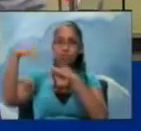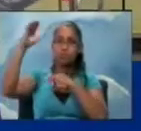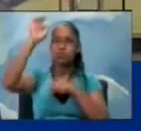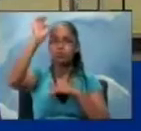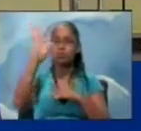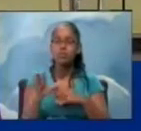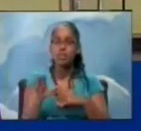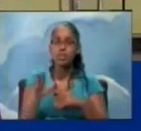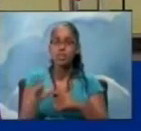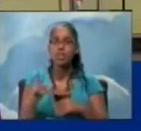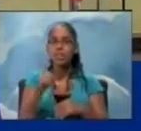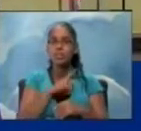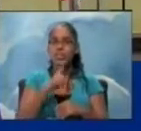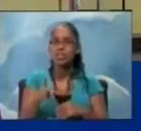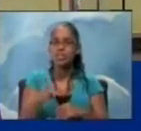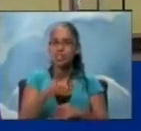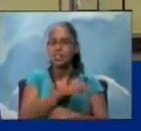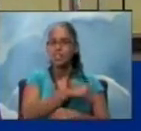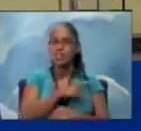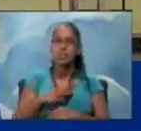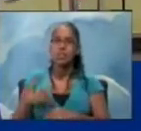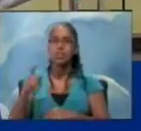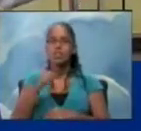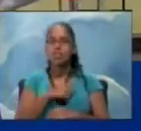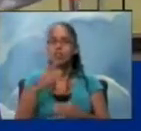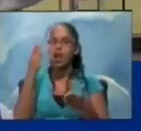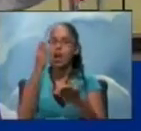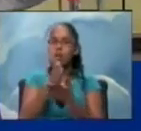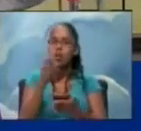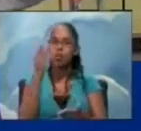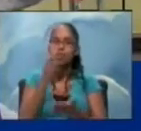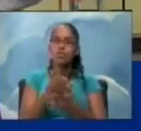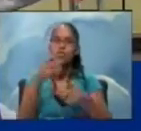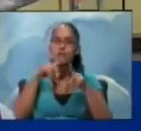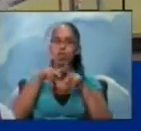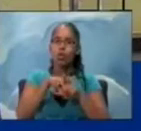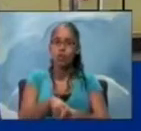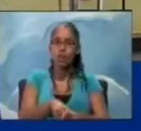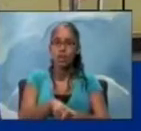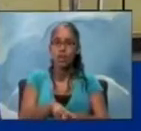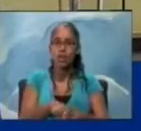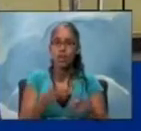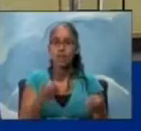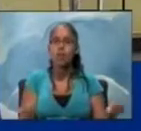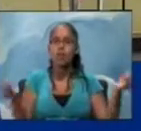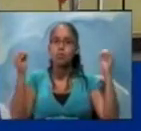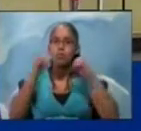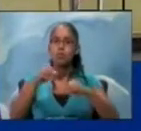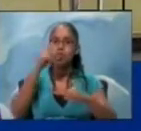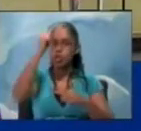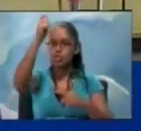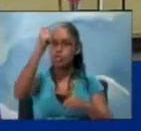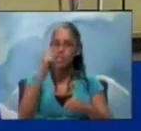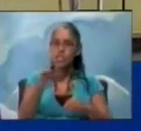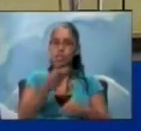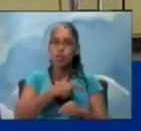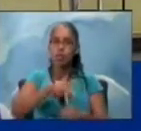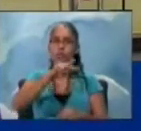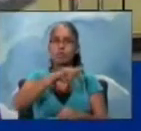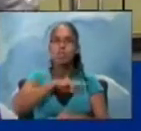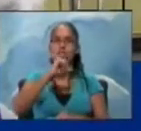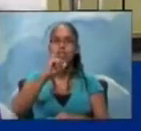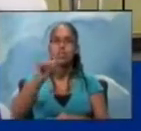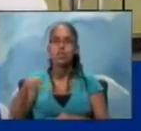sacerdotes deseosos de acusarle y condenarle. Pusieron testigos falsos y